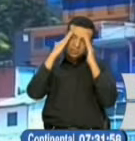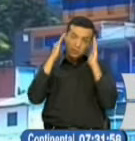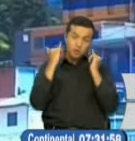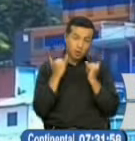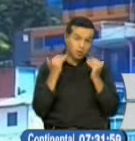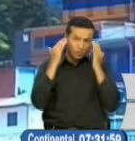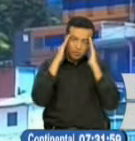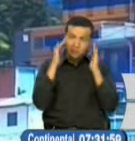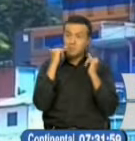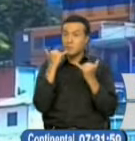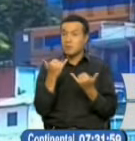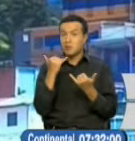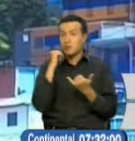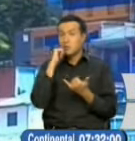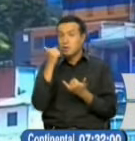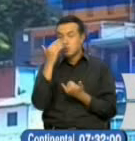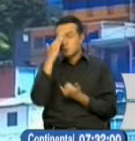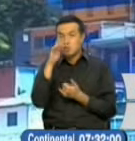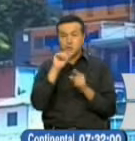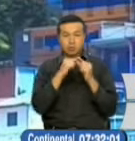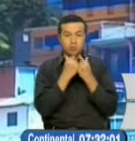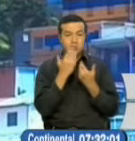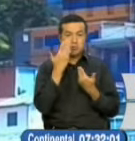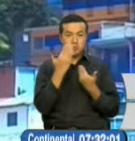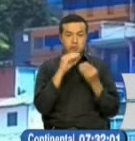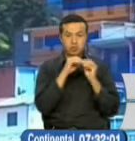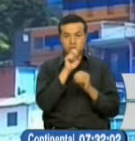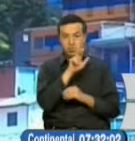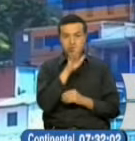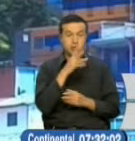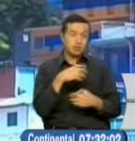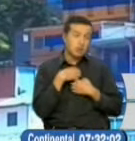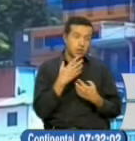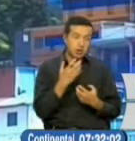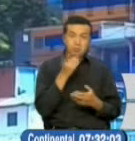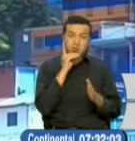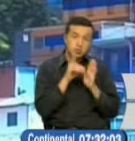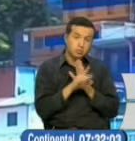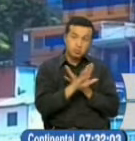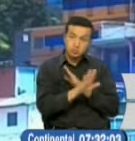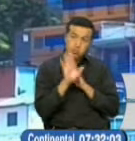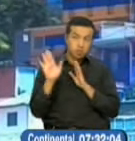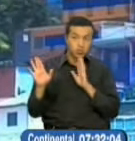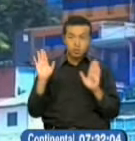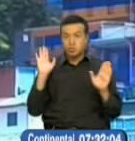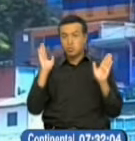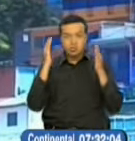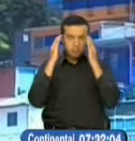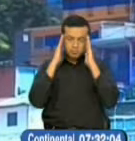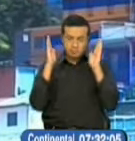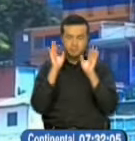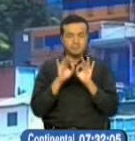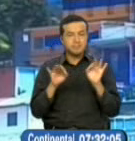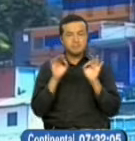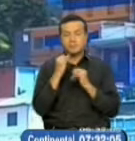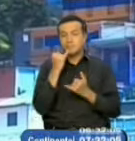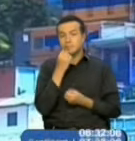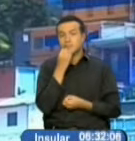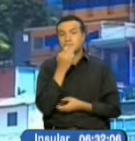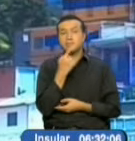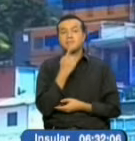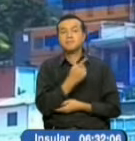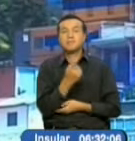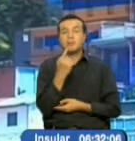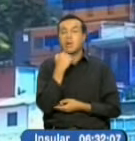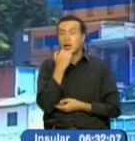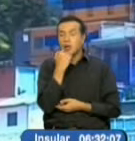mañana, si hoy sucede algo, incluso Alianza País pudiera estar presentando reclamos y recursos. Por lo tanto, yo no me atrevería todavía